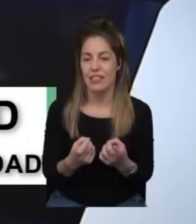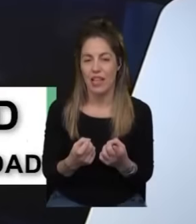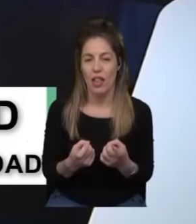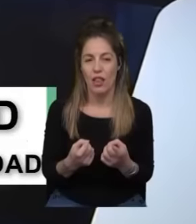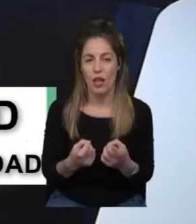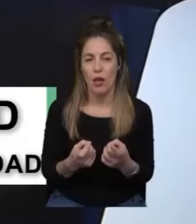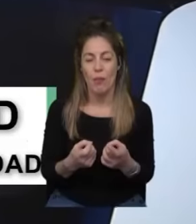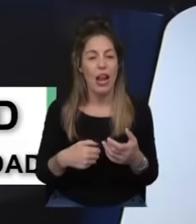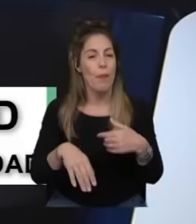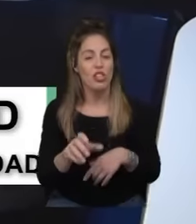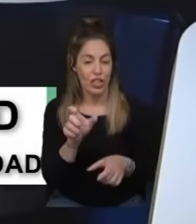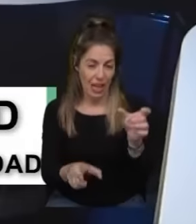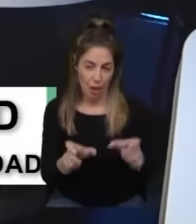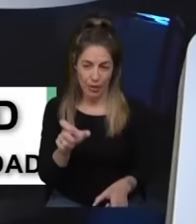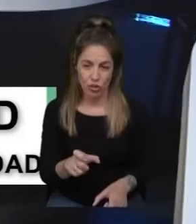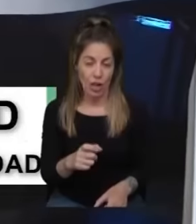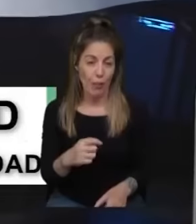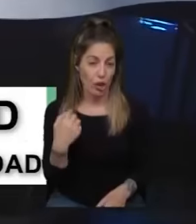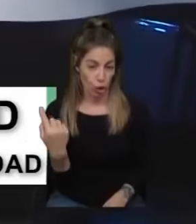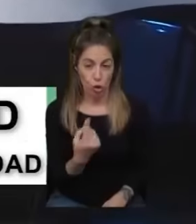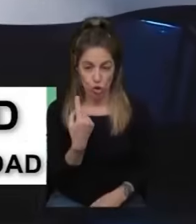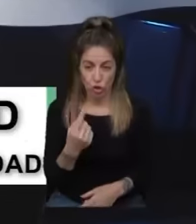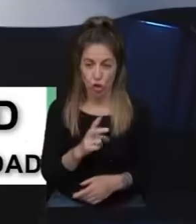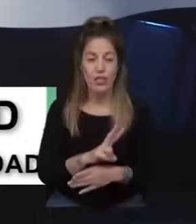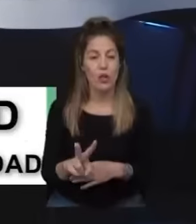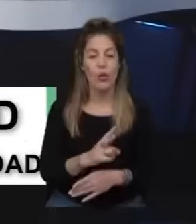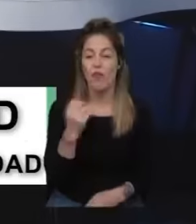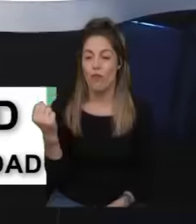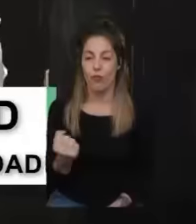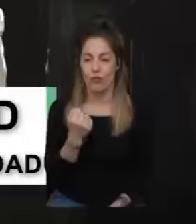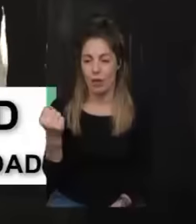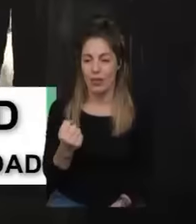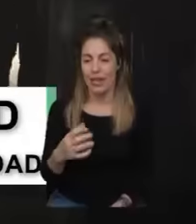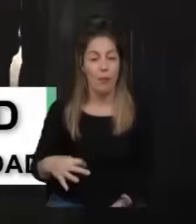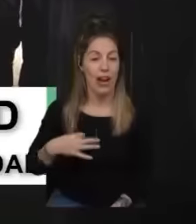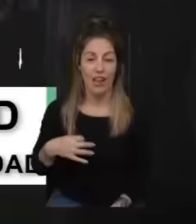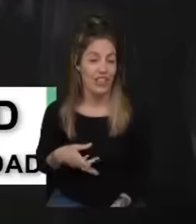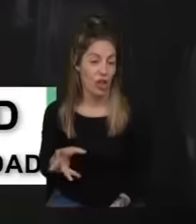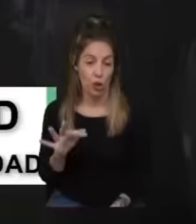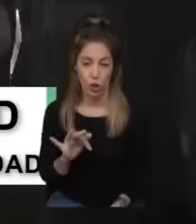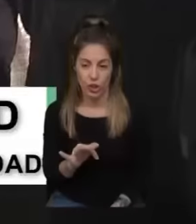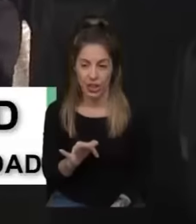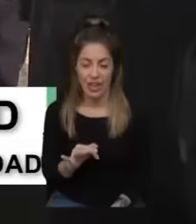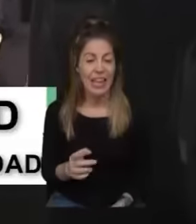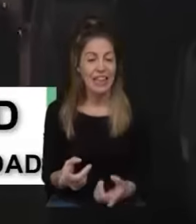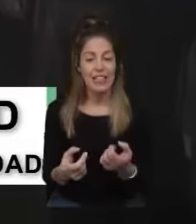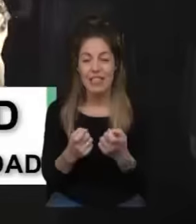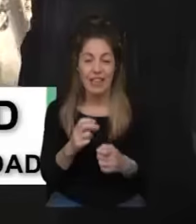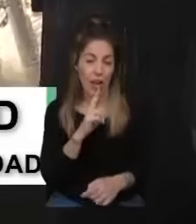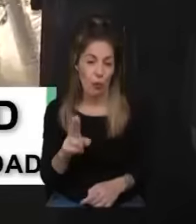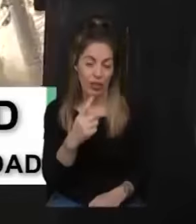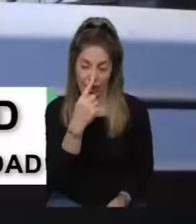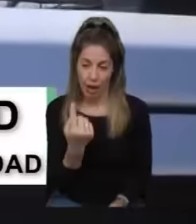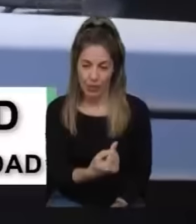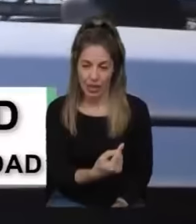gran parte de la población, para todos nosotros, porque la seguridad es fundamental para la vida cotidiana, requiere respuestas